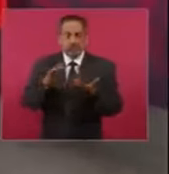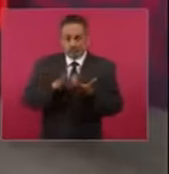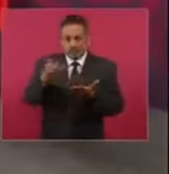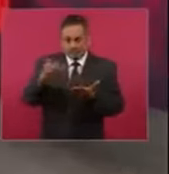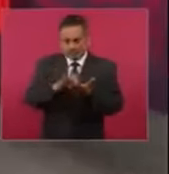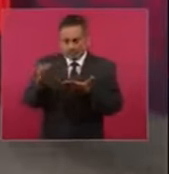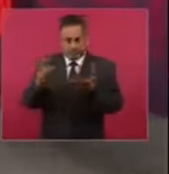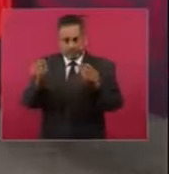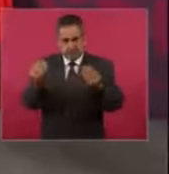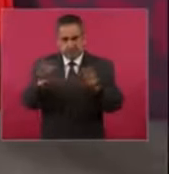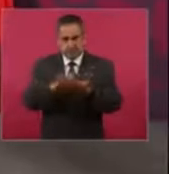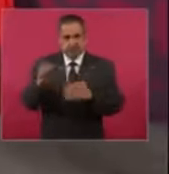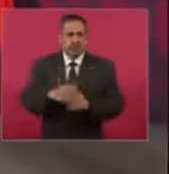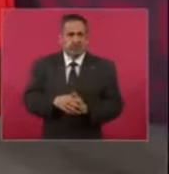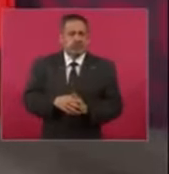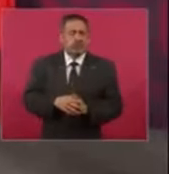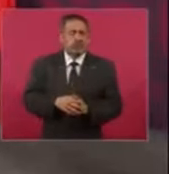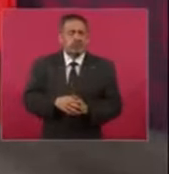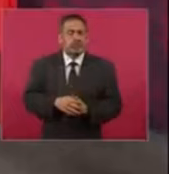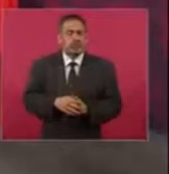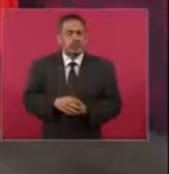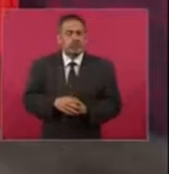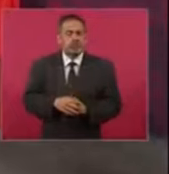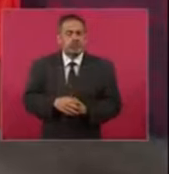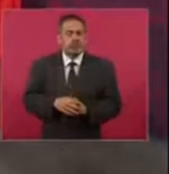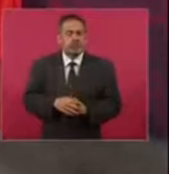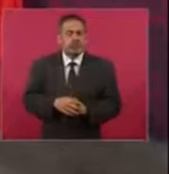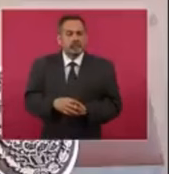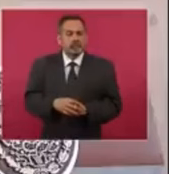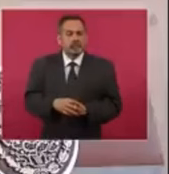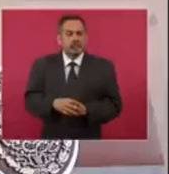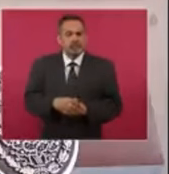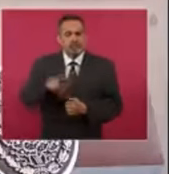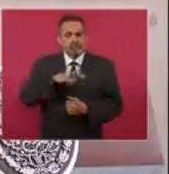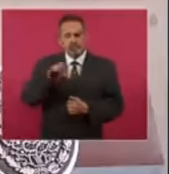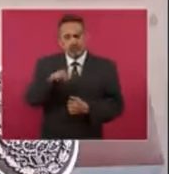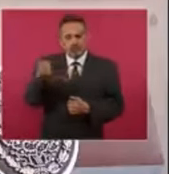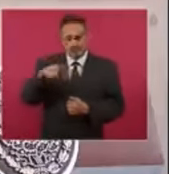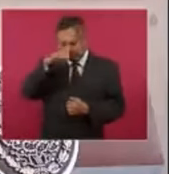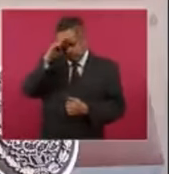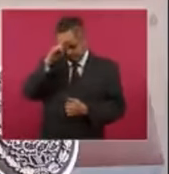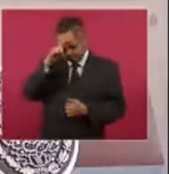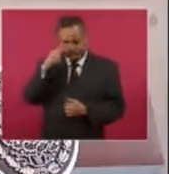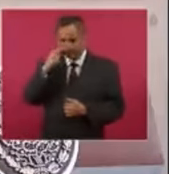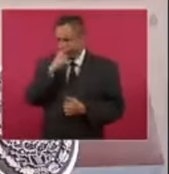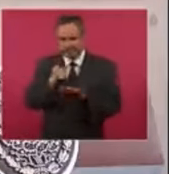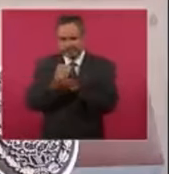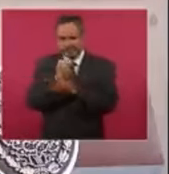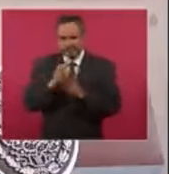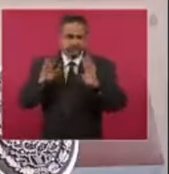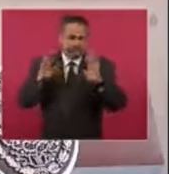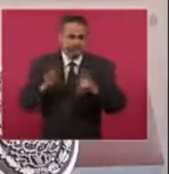mucho. Hay otros que decidieron